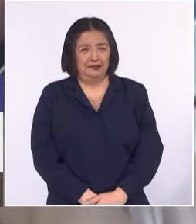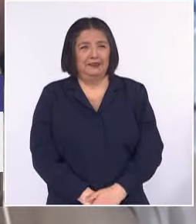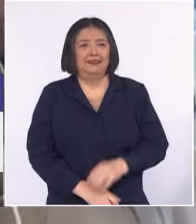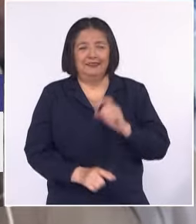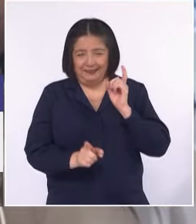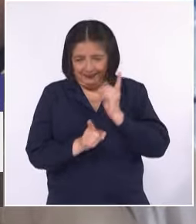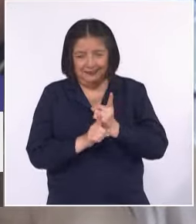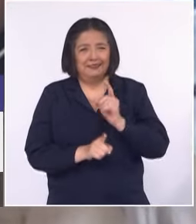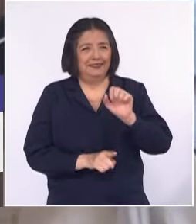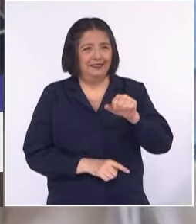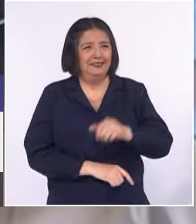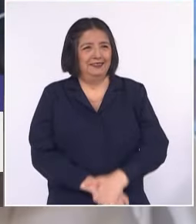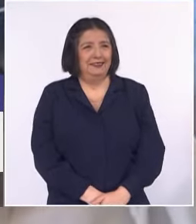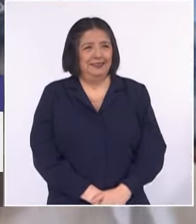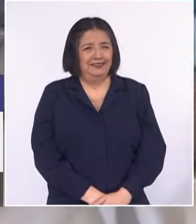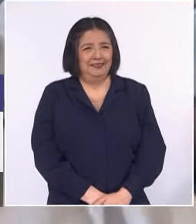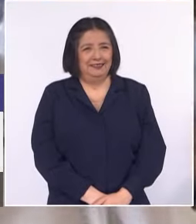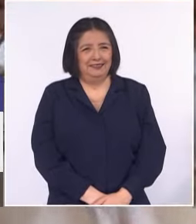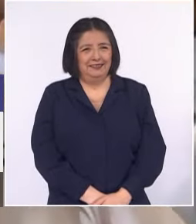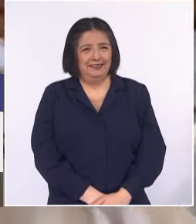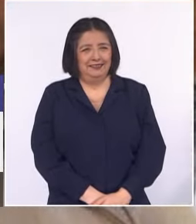Sí.